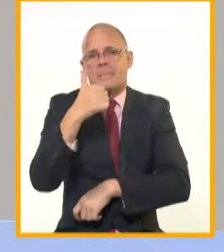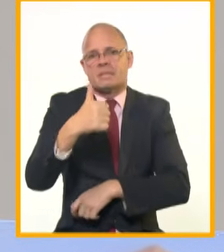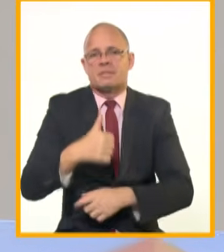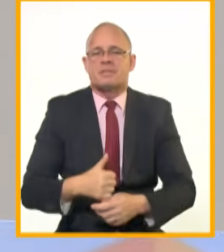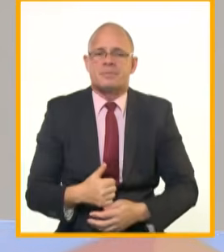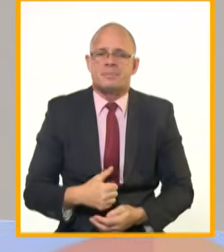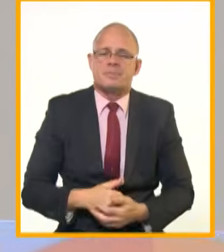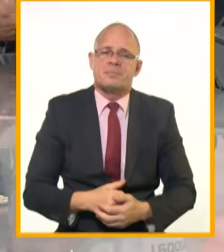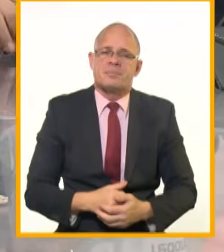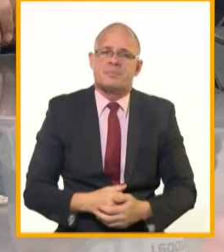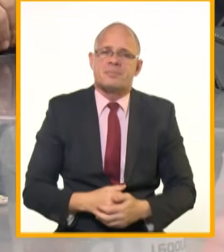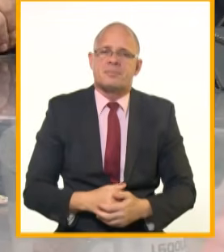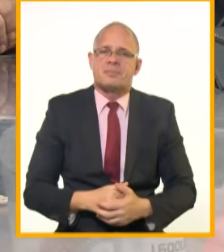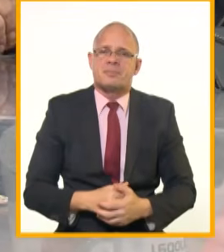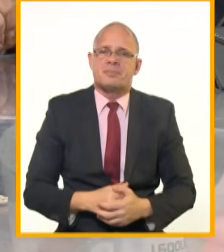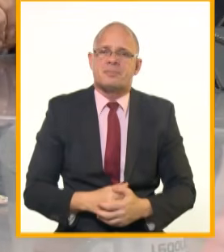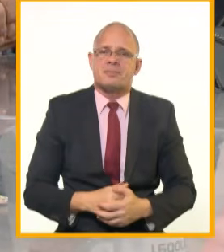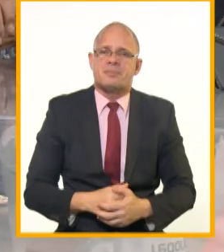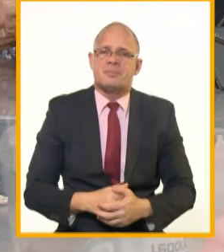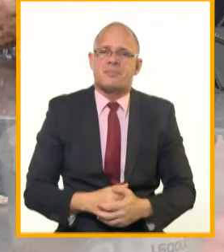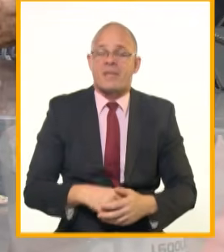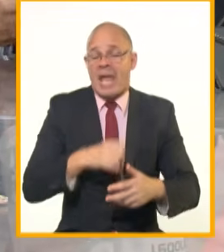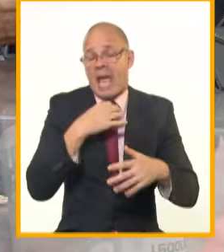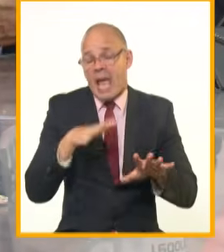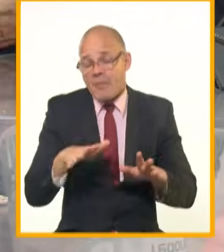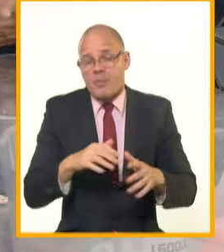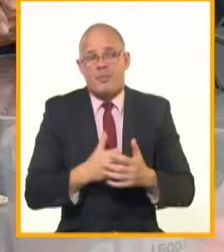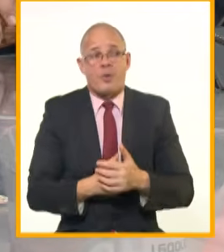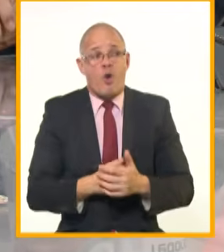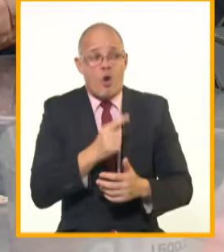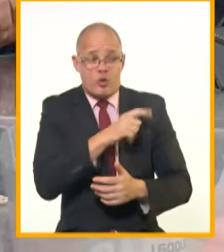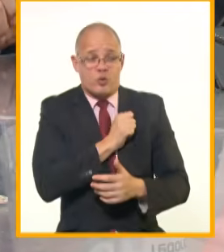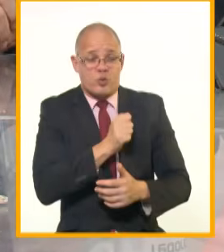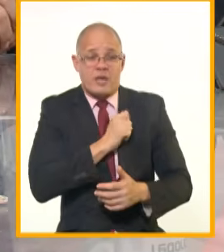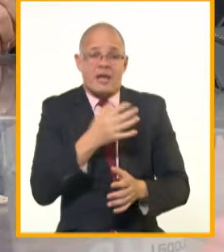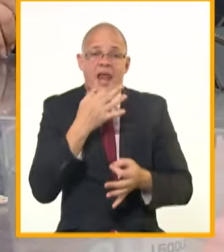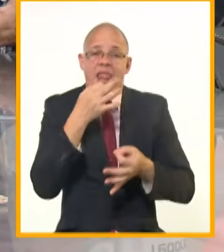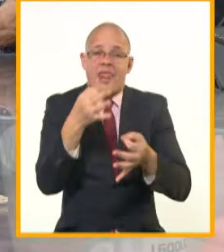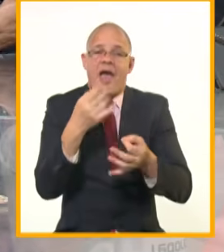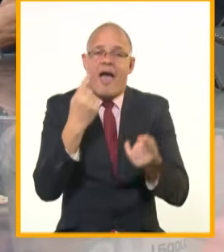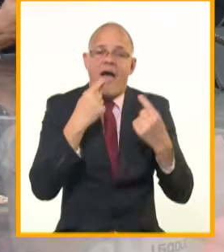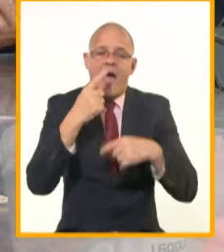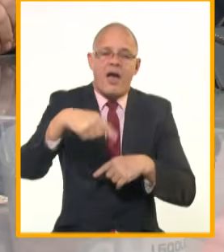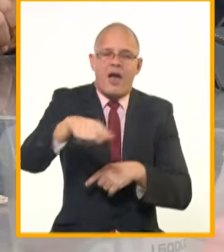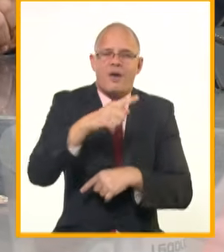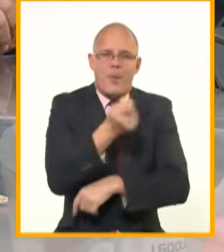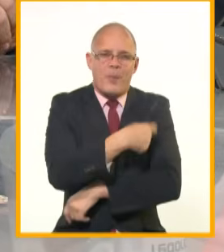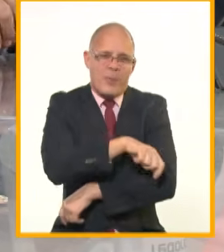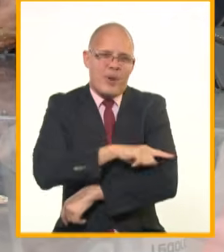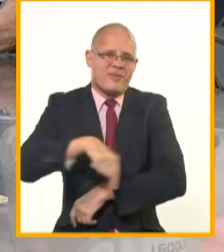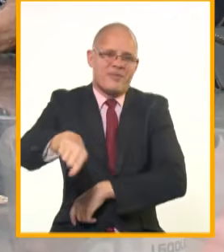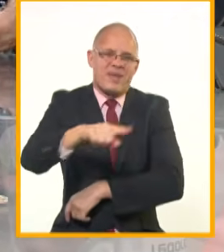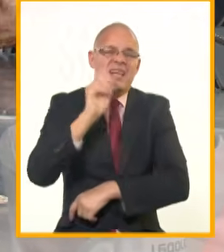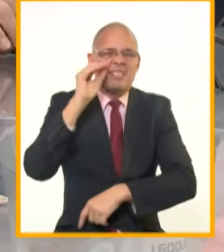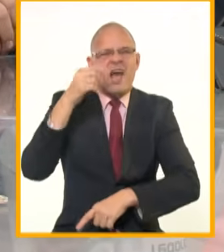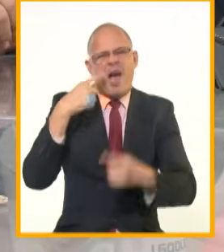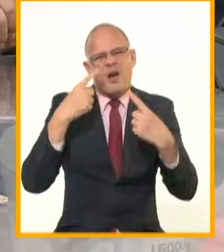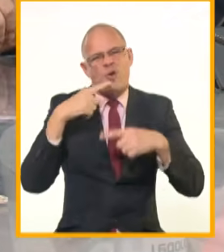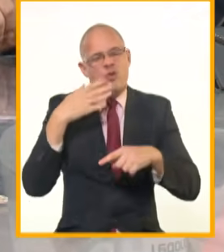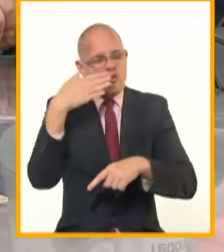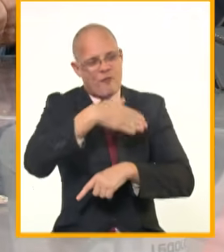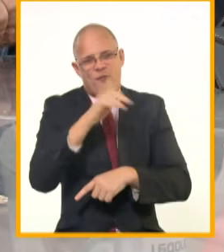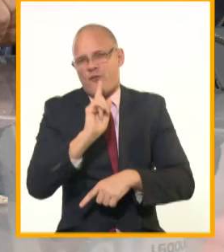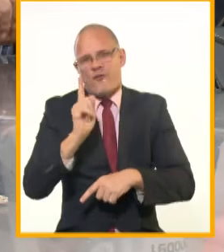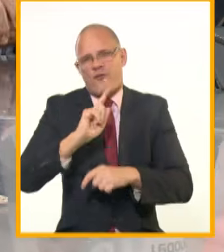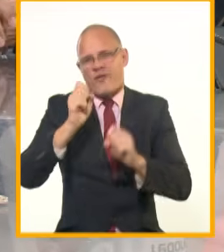en este momento. Si tuviera que decirle algo a los mayabequenses hoy, los que no pudieron estar en el acto, los que no estuvieron